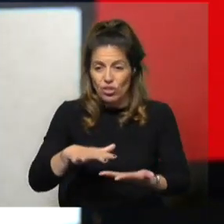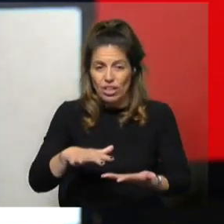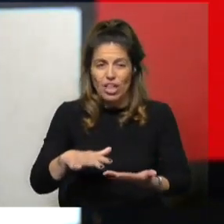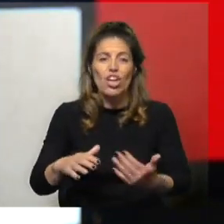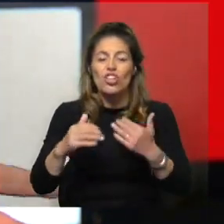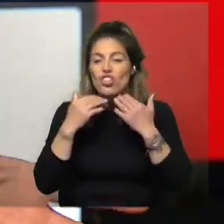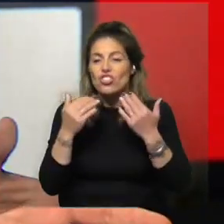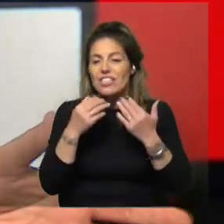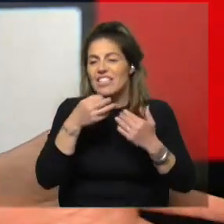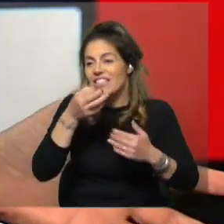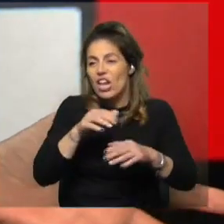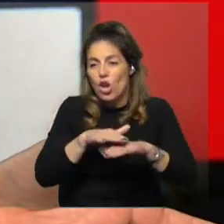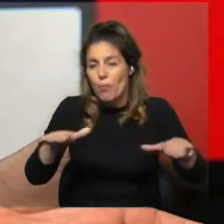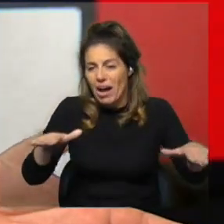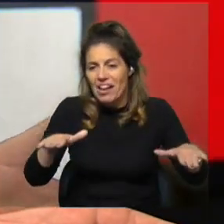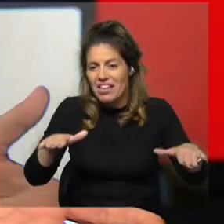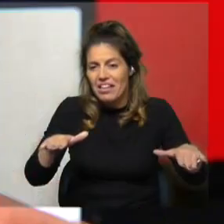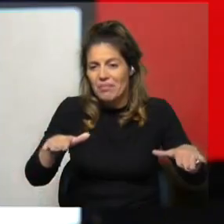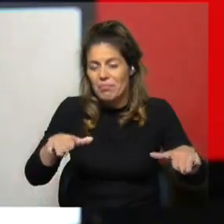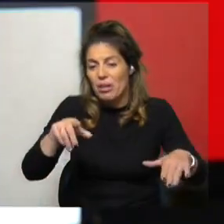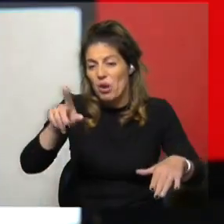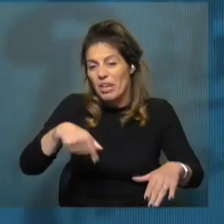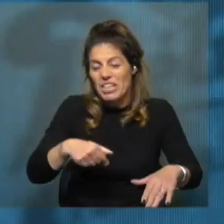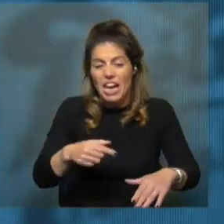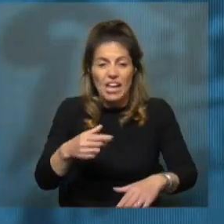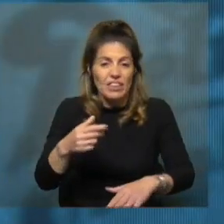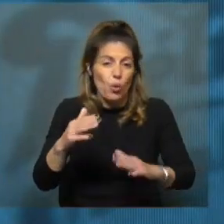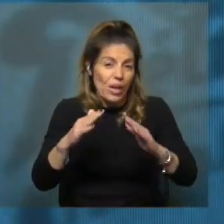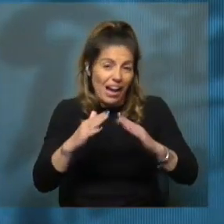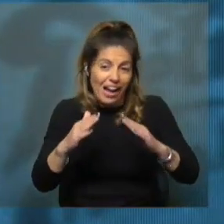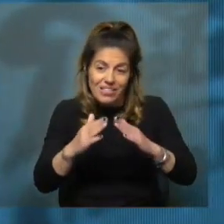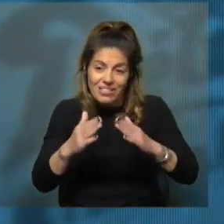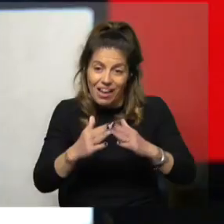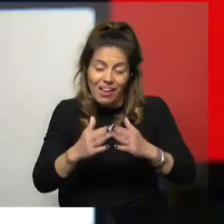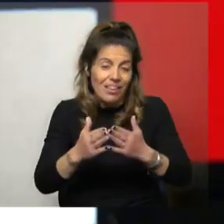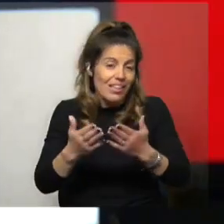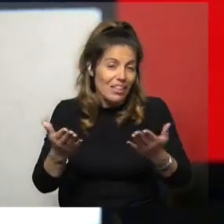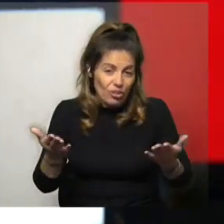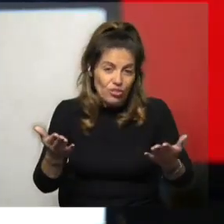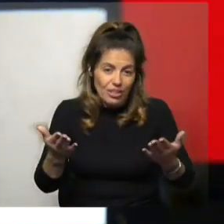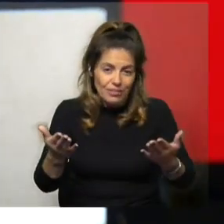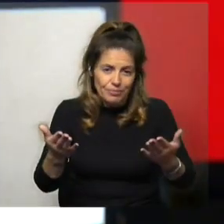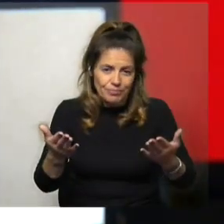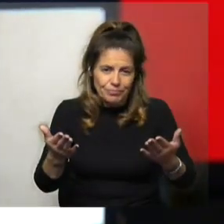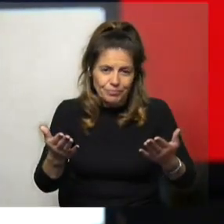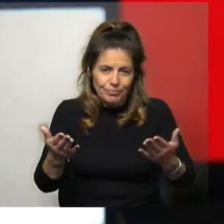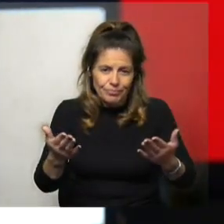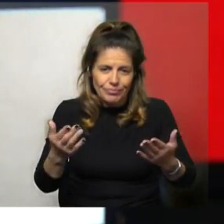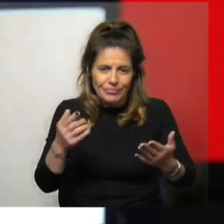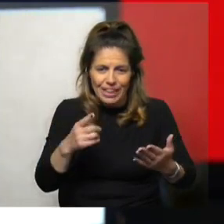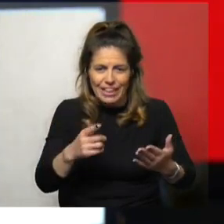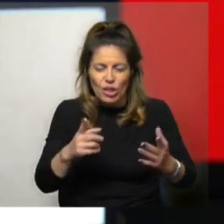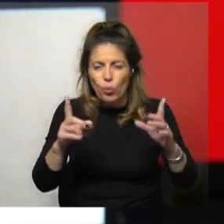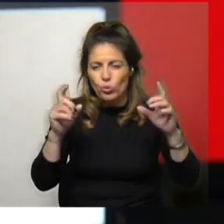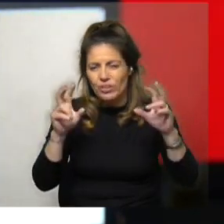llamarlas normales pero mal bien venía de un logar este entonces este hubo alguna alguna